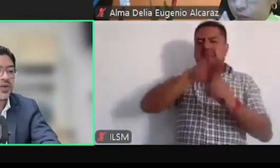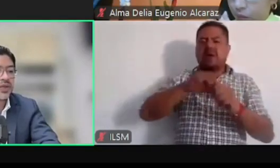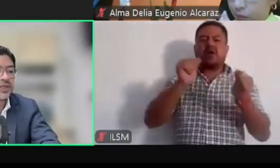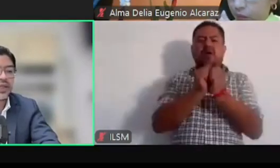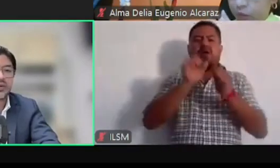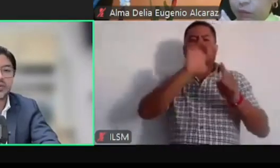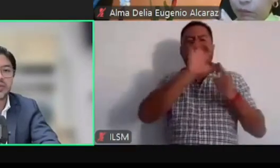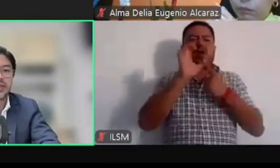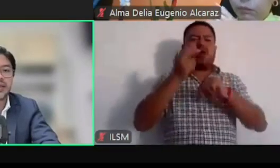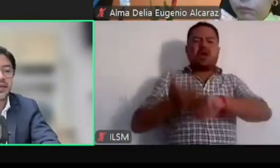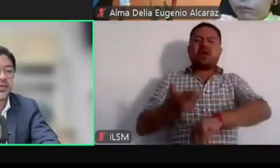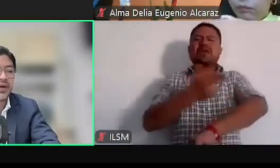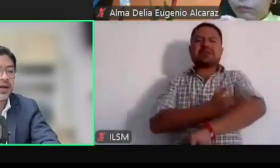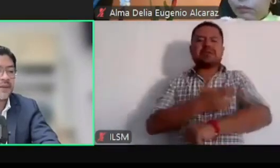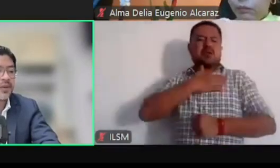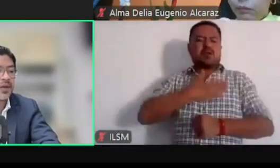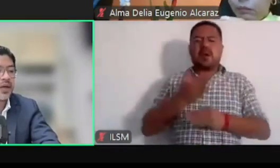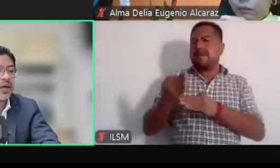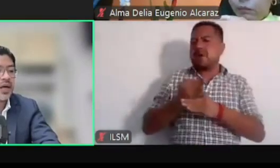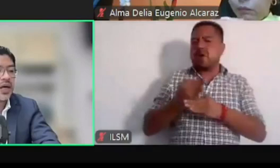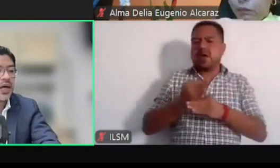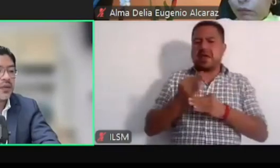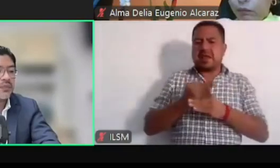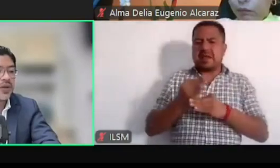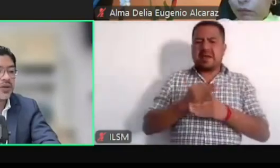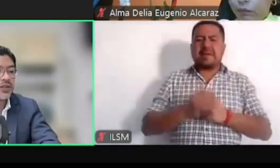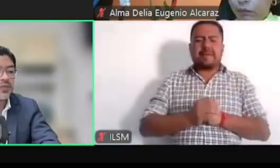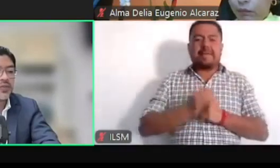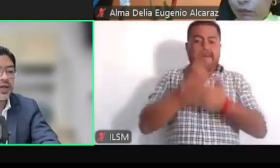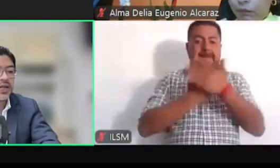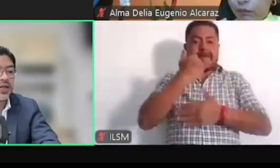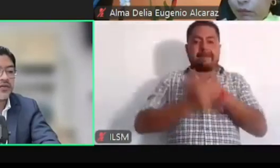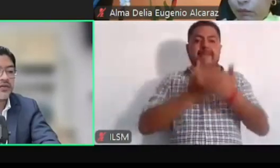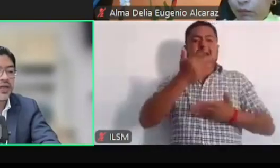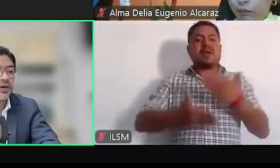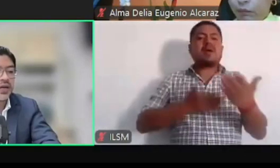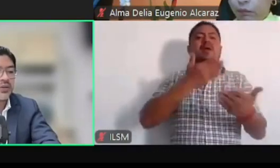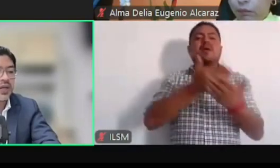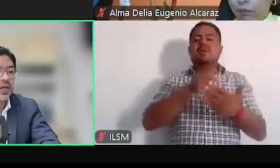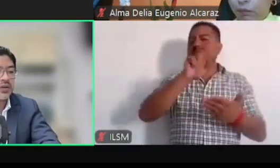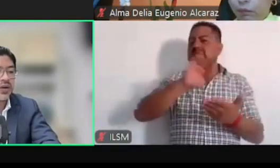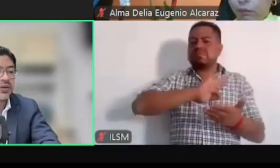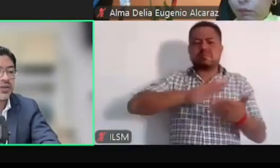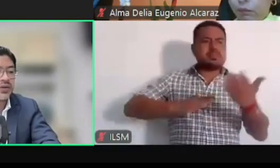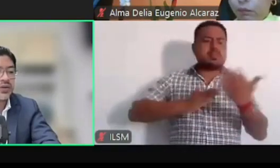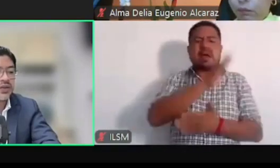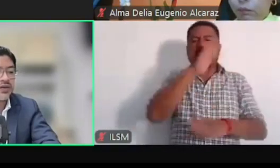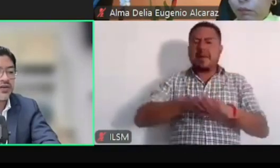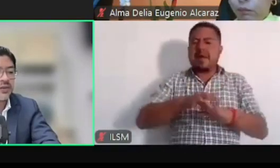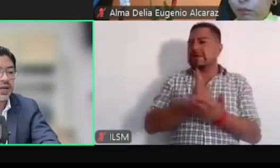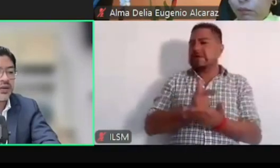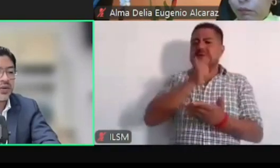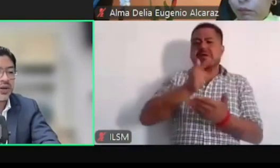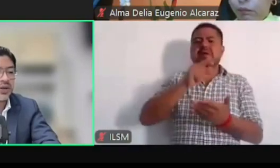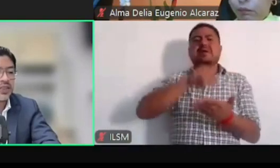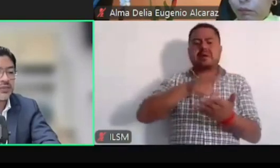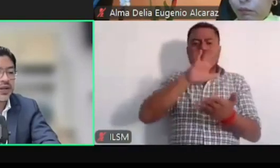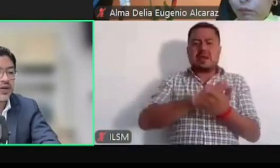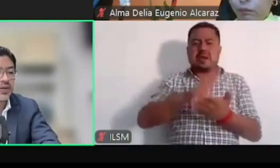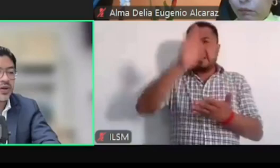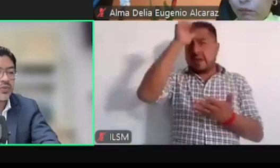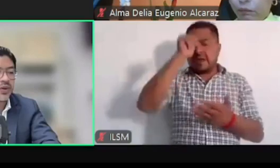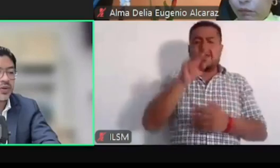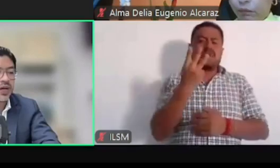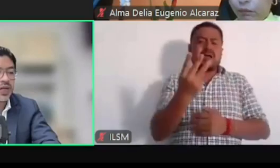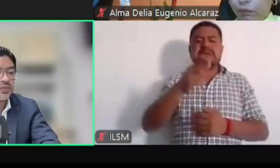comisión de honestidad y Justicia de Morena en el proyecto se propone declarar infundado del actor y en consecuencia confirmada el acuerdo del 3 de